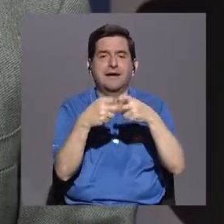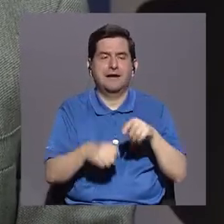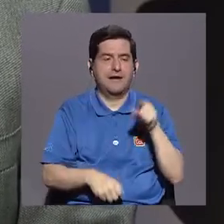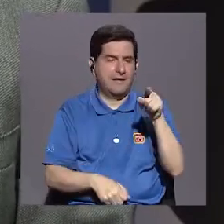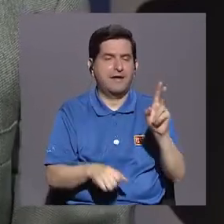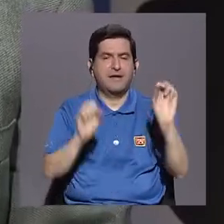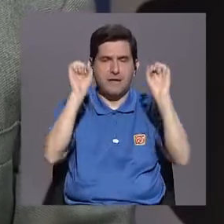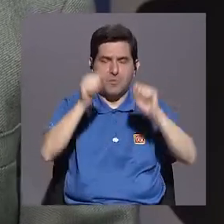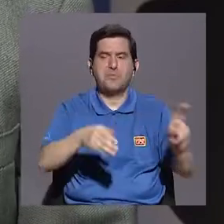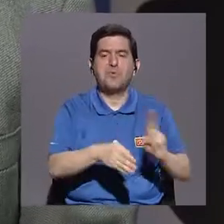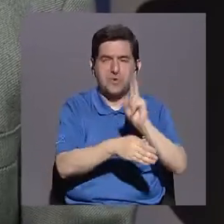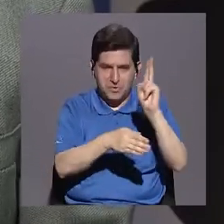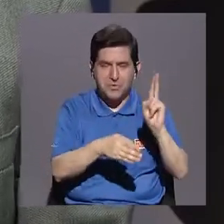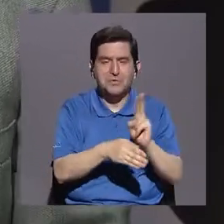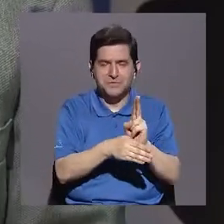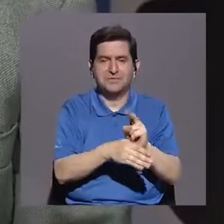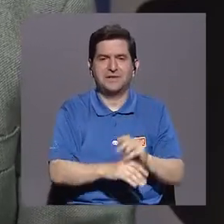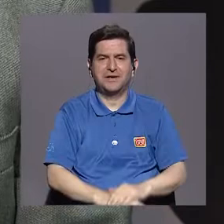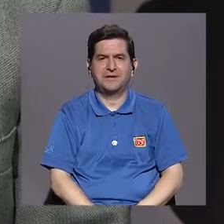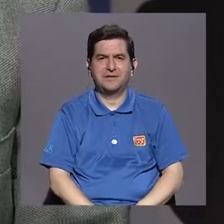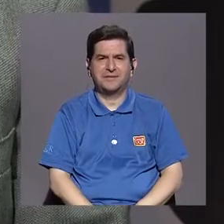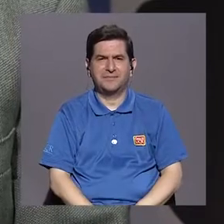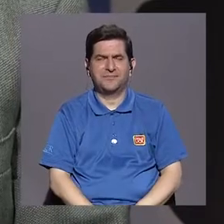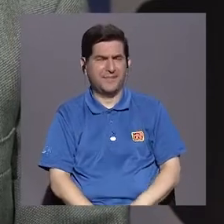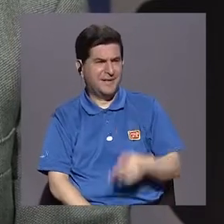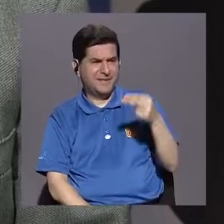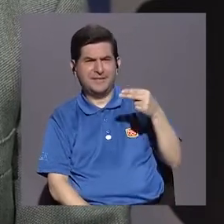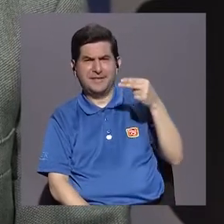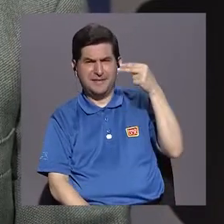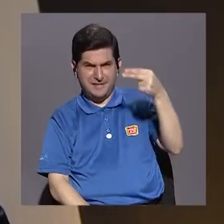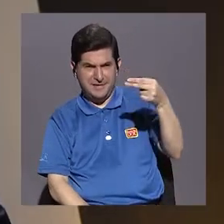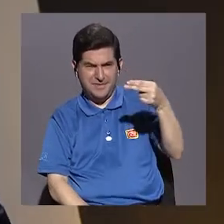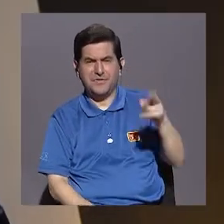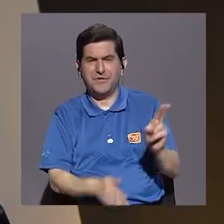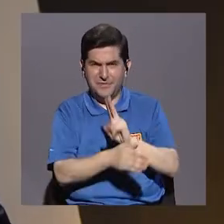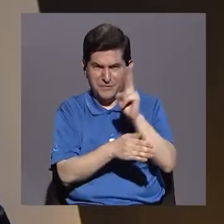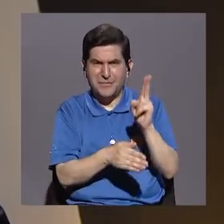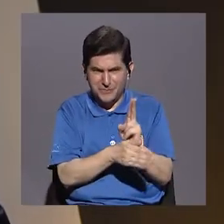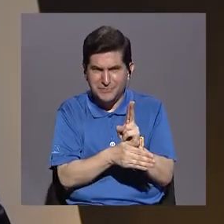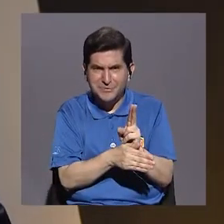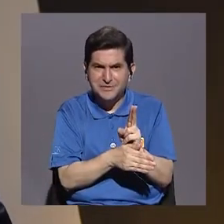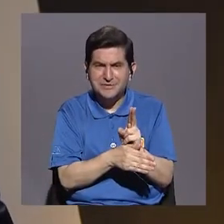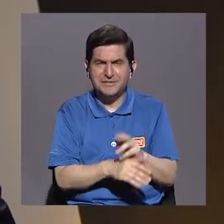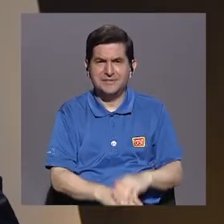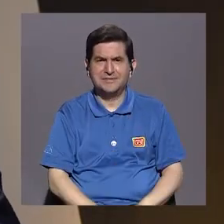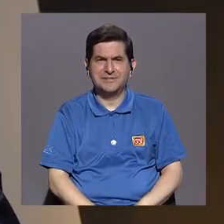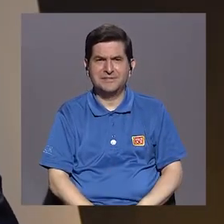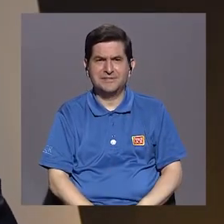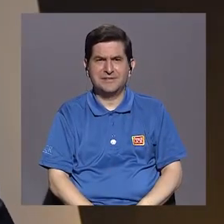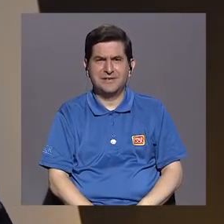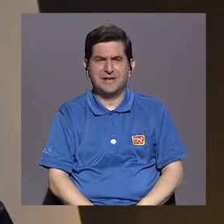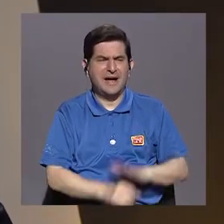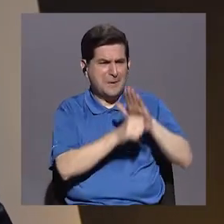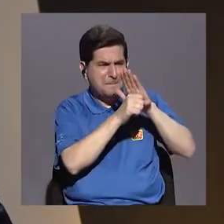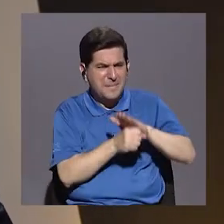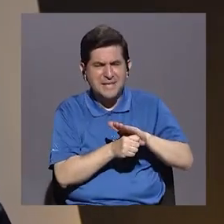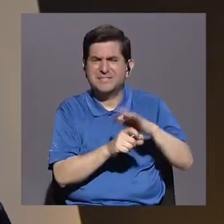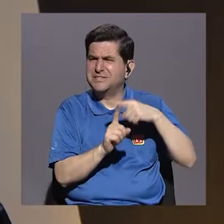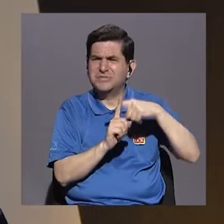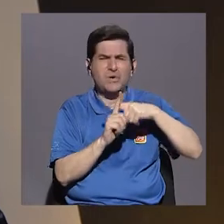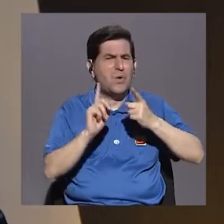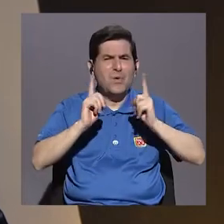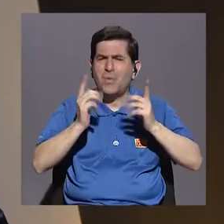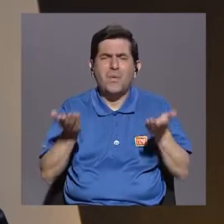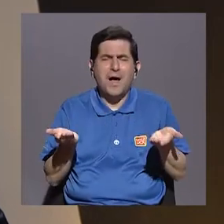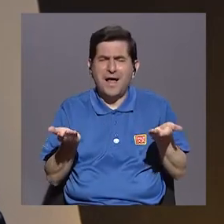puede ser utilizada para decir bueno que vamos a utilizar a qué presión está qué temperatura porque